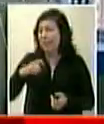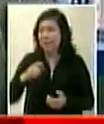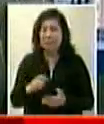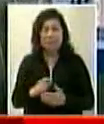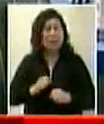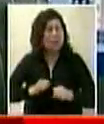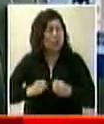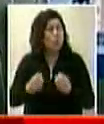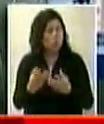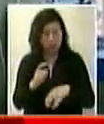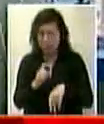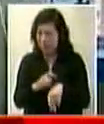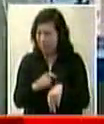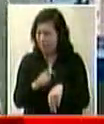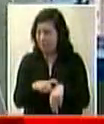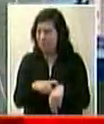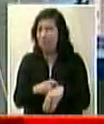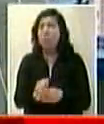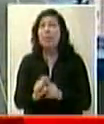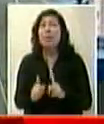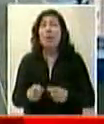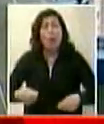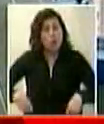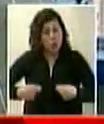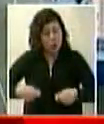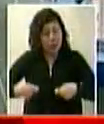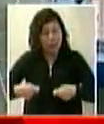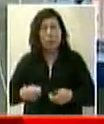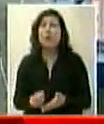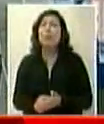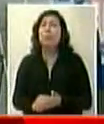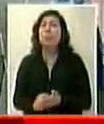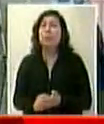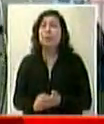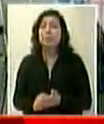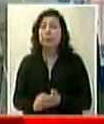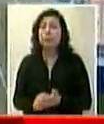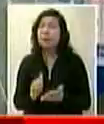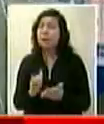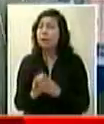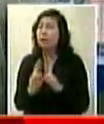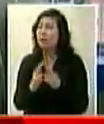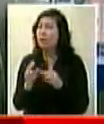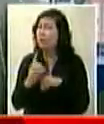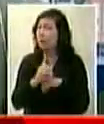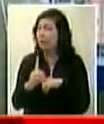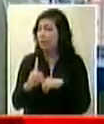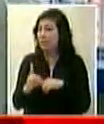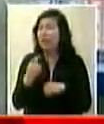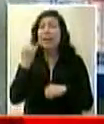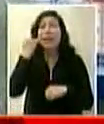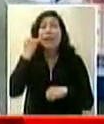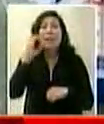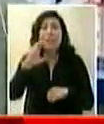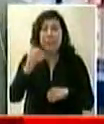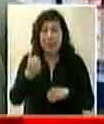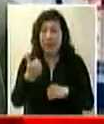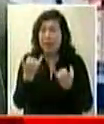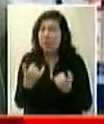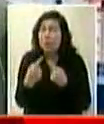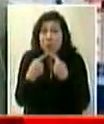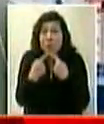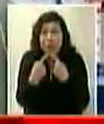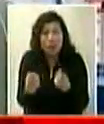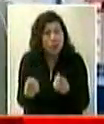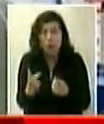Se ha criticado hace mucho tiempo, incluso los gastos que se han hecho en la sesión descentralizada de Ica. Este es un